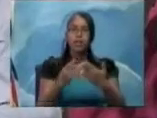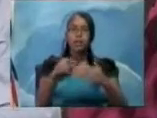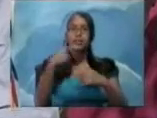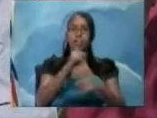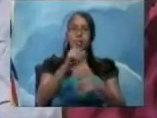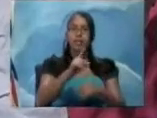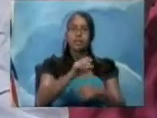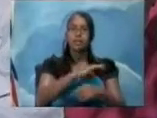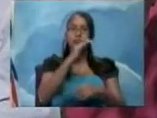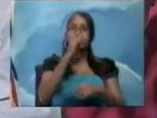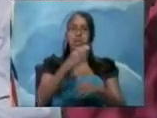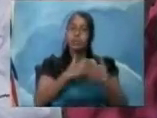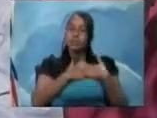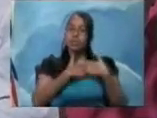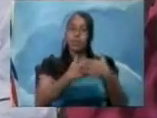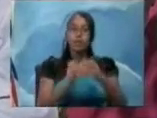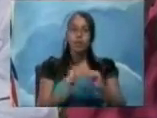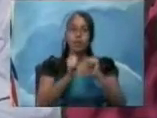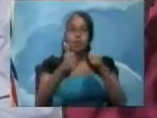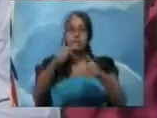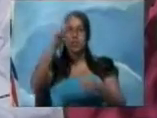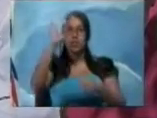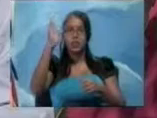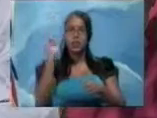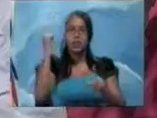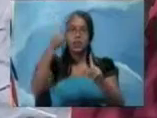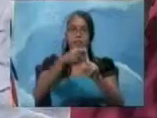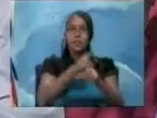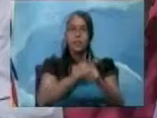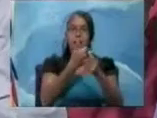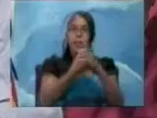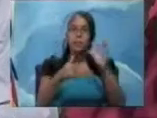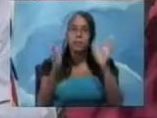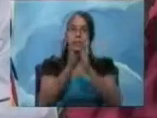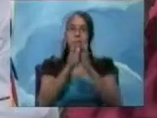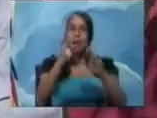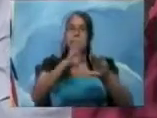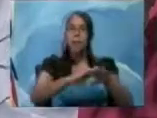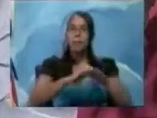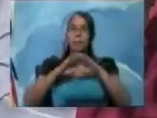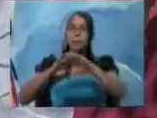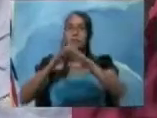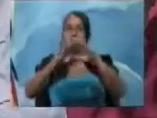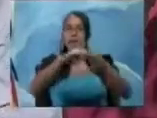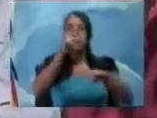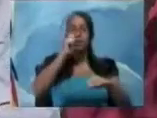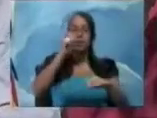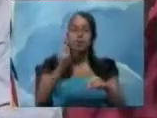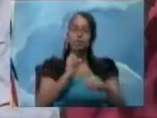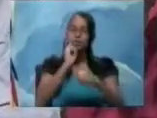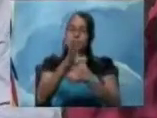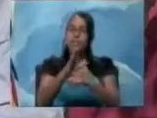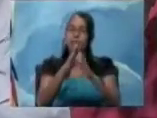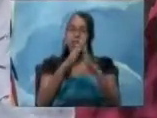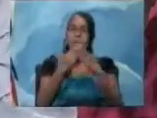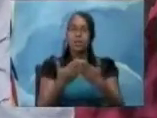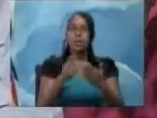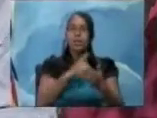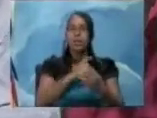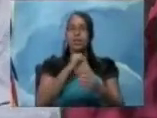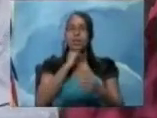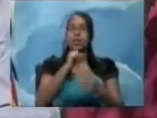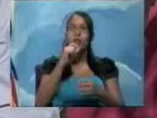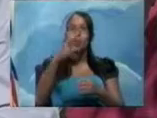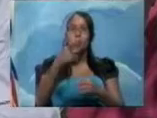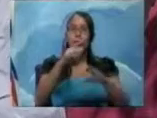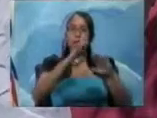inspiración comenzó Dios a través del espíritu a administrarle a Pedro y Pedro a soltar la palabra es como cuando